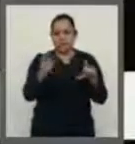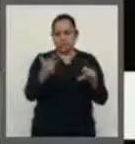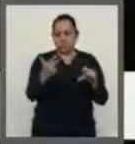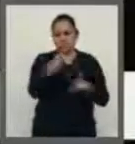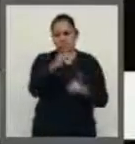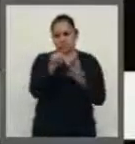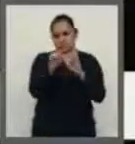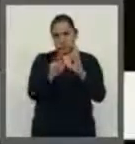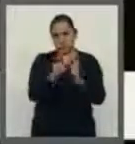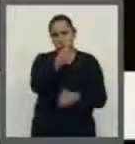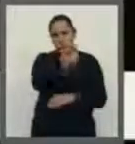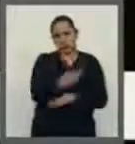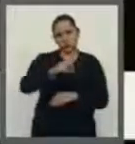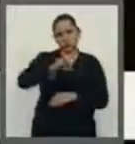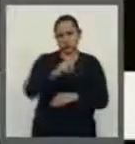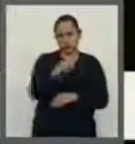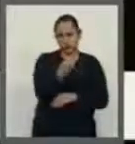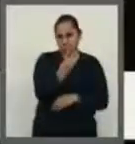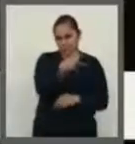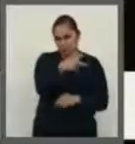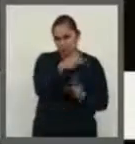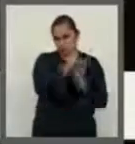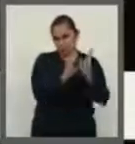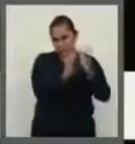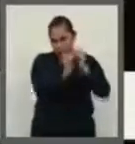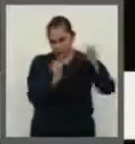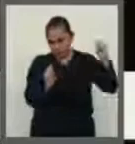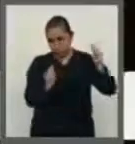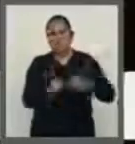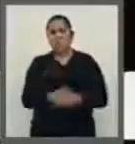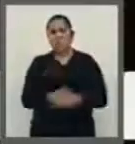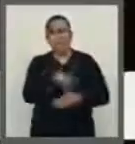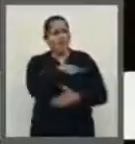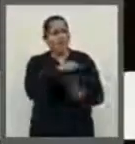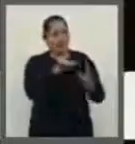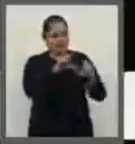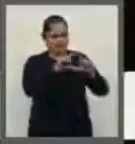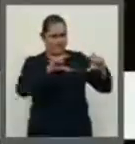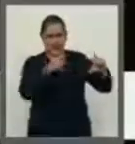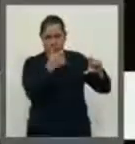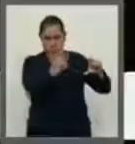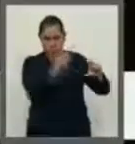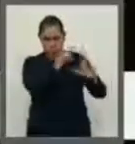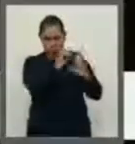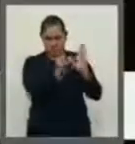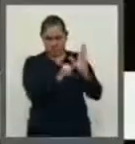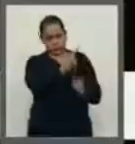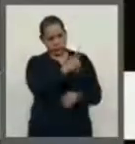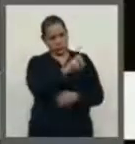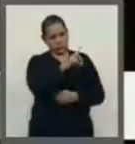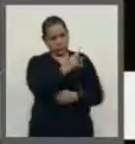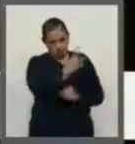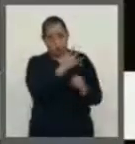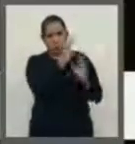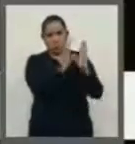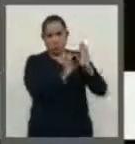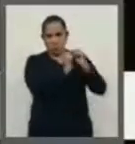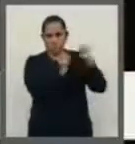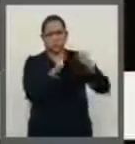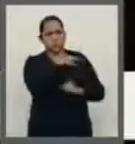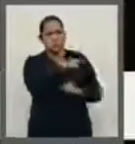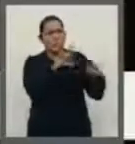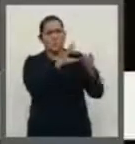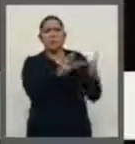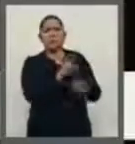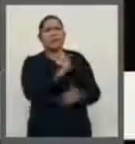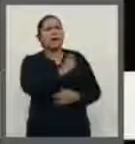134 constitucional. ¿Qué dice el párrafo octavo del 134 constitucional?